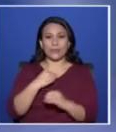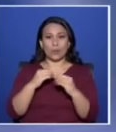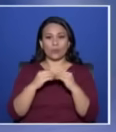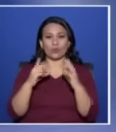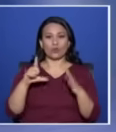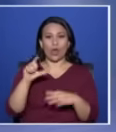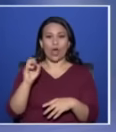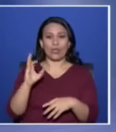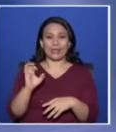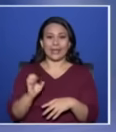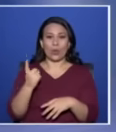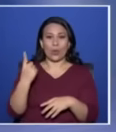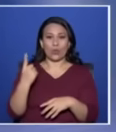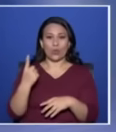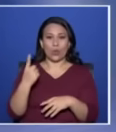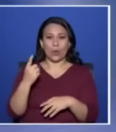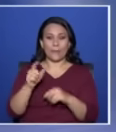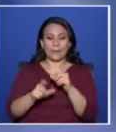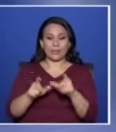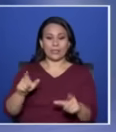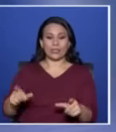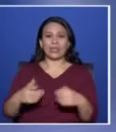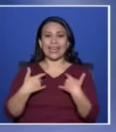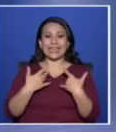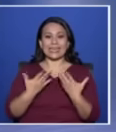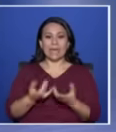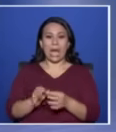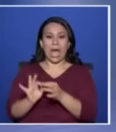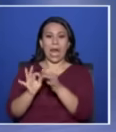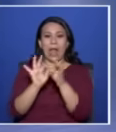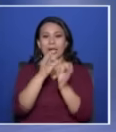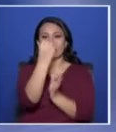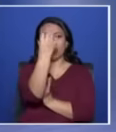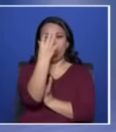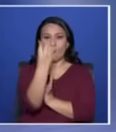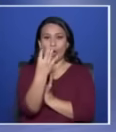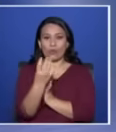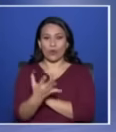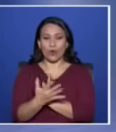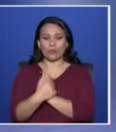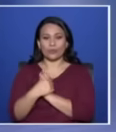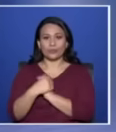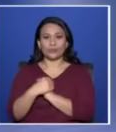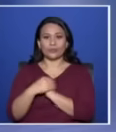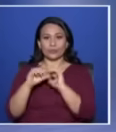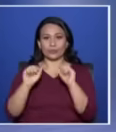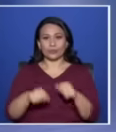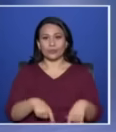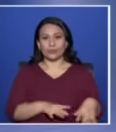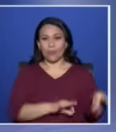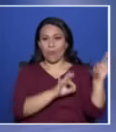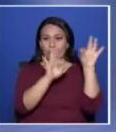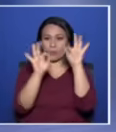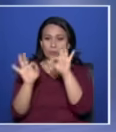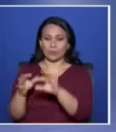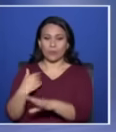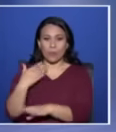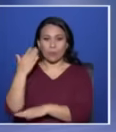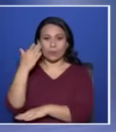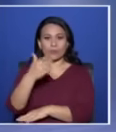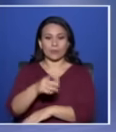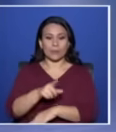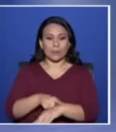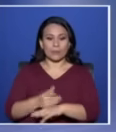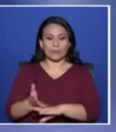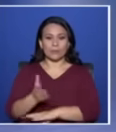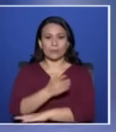en el norte del puerto principal, habitantes están pidiendo la reparación de los semáforos en esa zona. Sí, por eso le vamos a dar paso a Ítalo Ruiz. Él acudió desde temprano a este